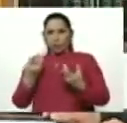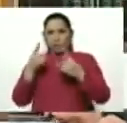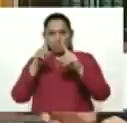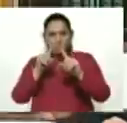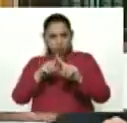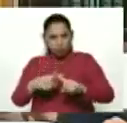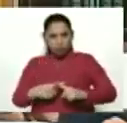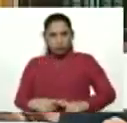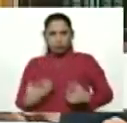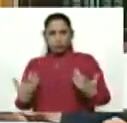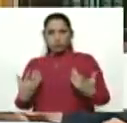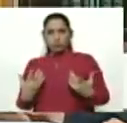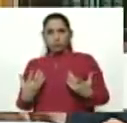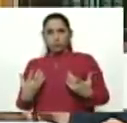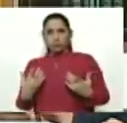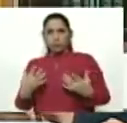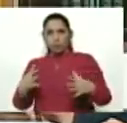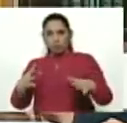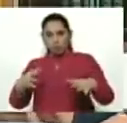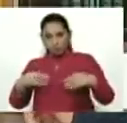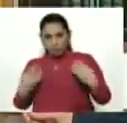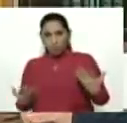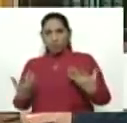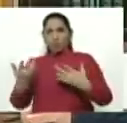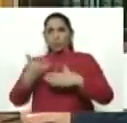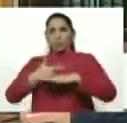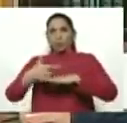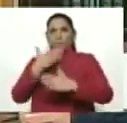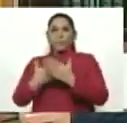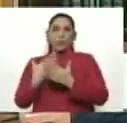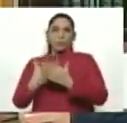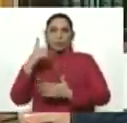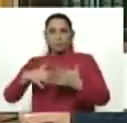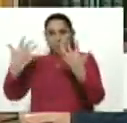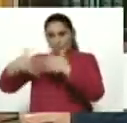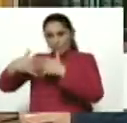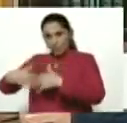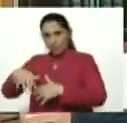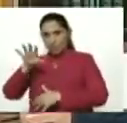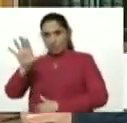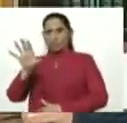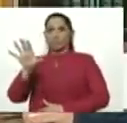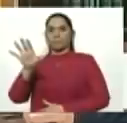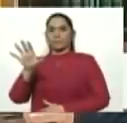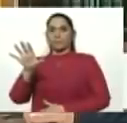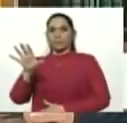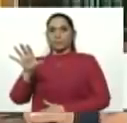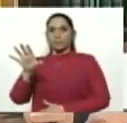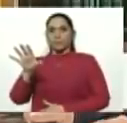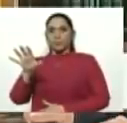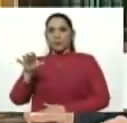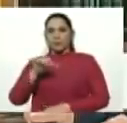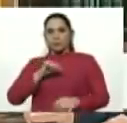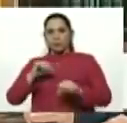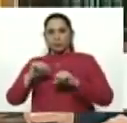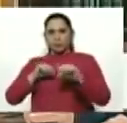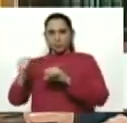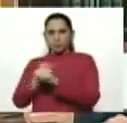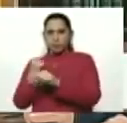acogimos la propuesta de los gobernadores y gobernadoras, de los empresarios del país, del movimiento